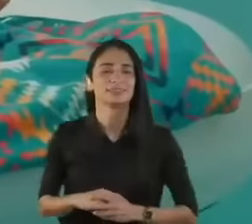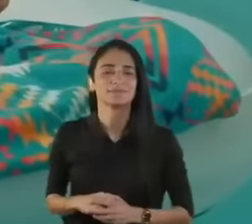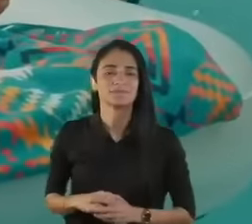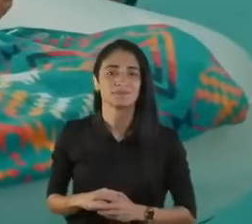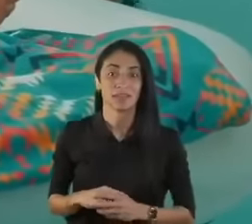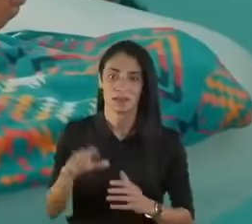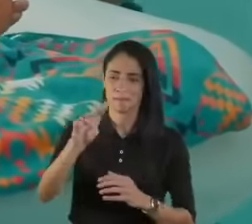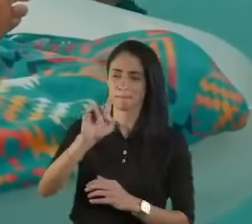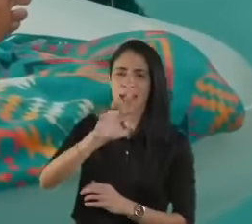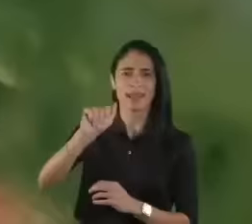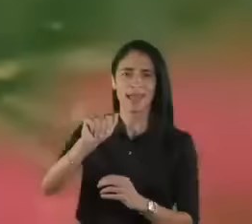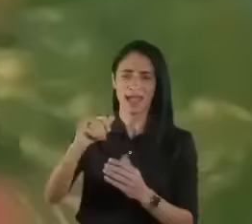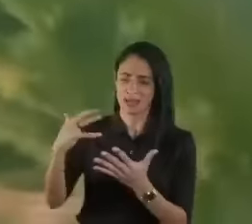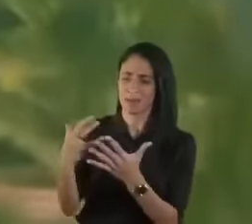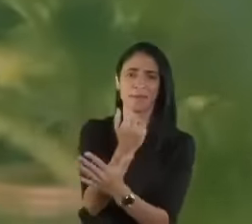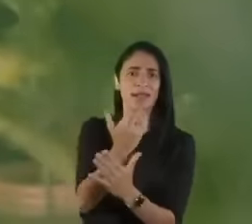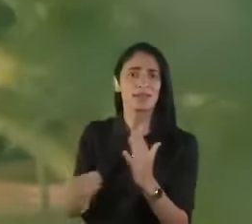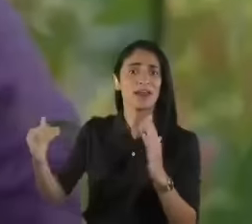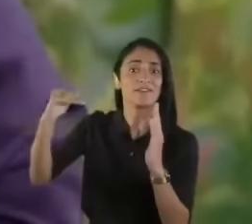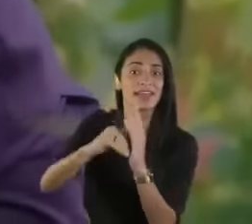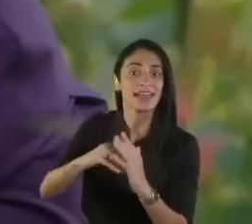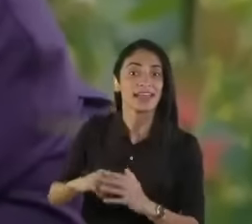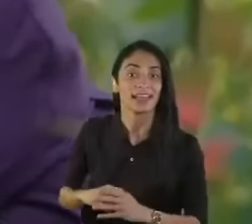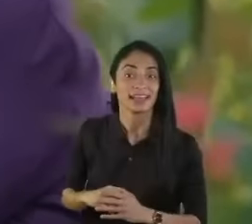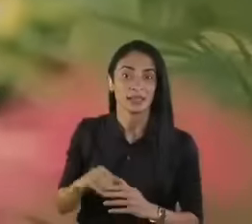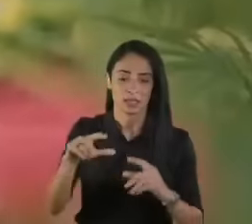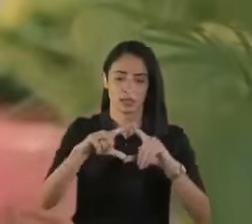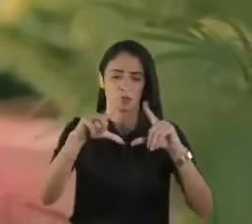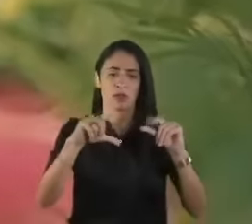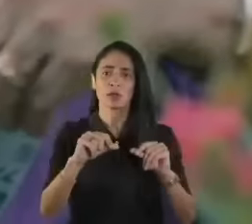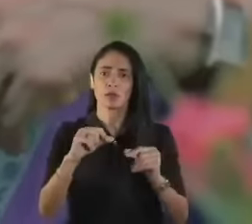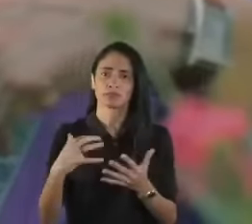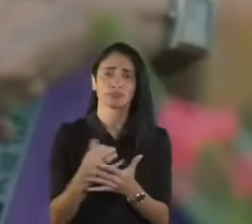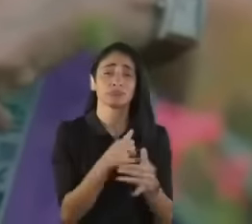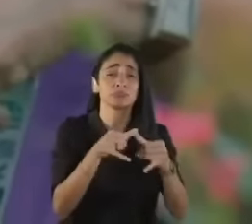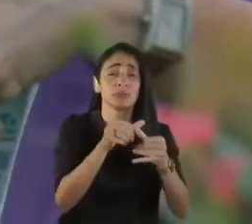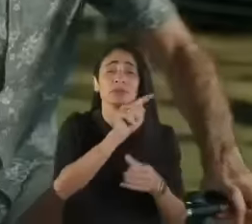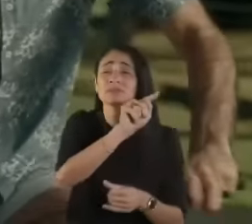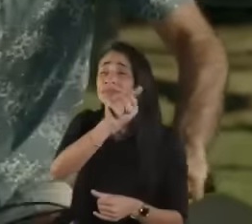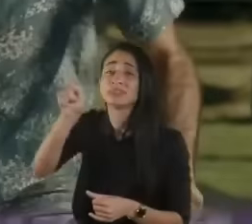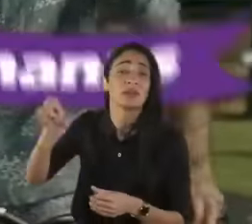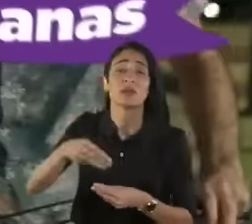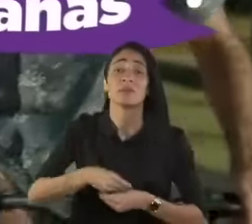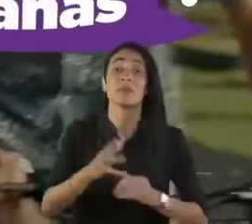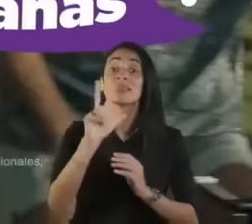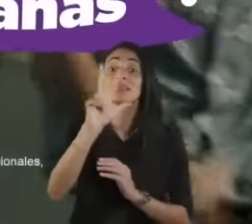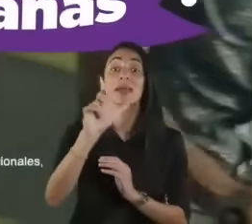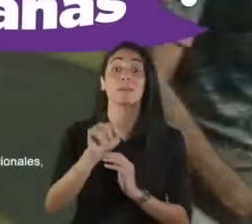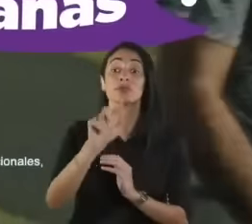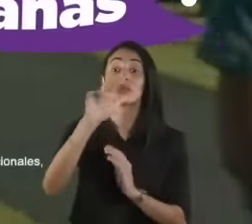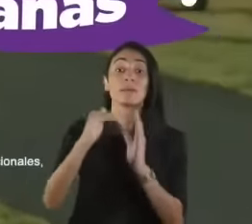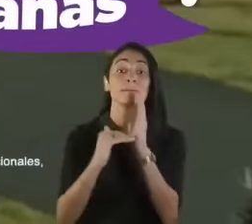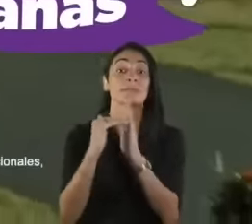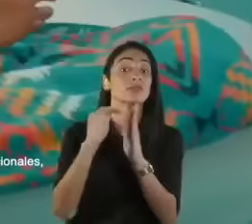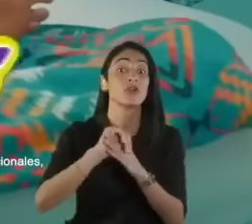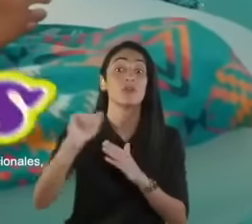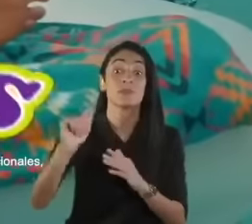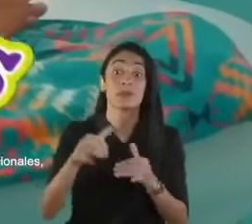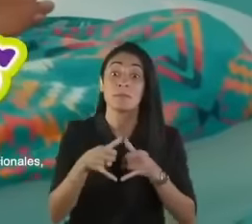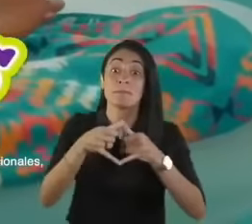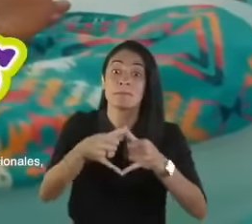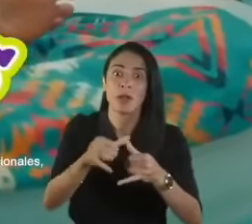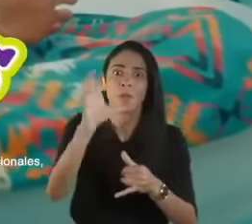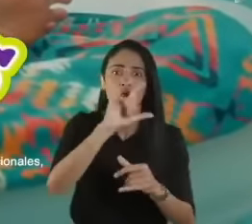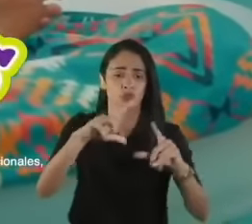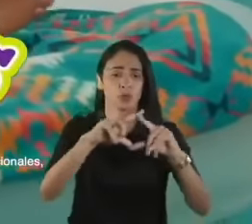¡Tu billetito, para que te pegue! ¡María, para que te pegues otra vez! Los billeteros están por todas partes, repartiendo más de